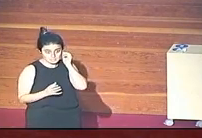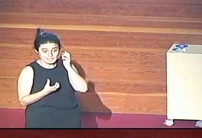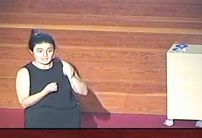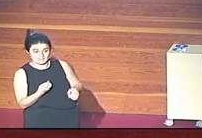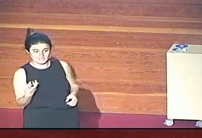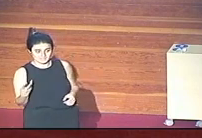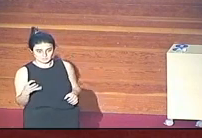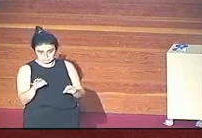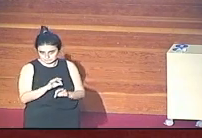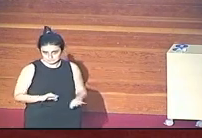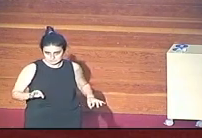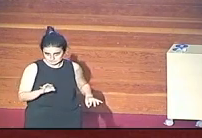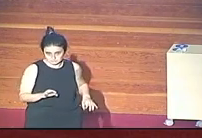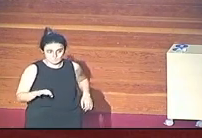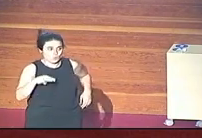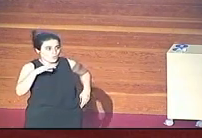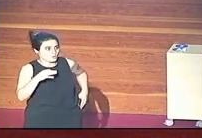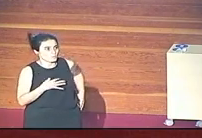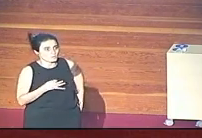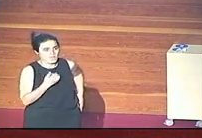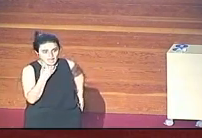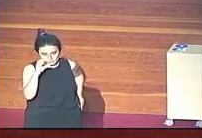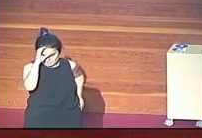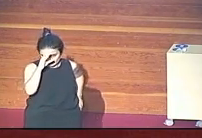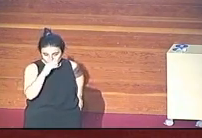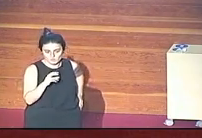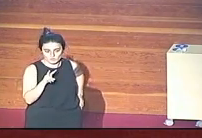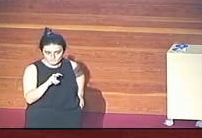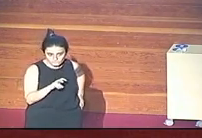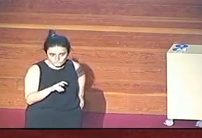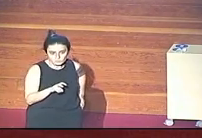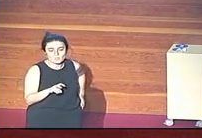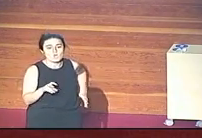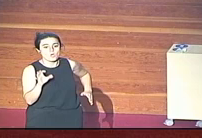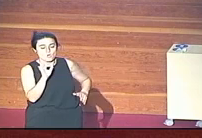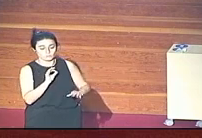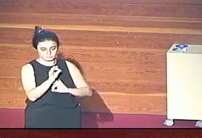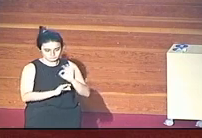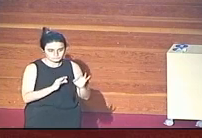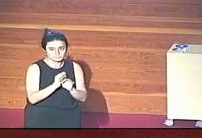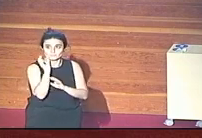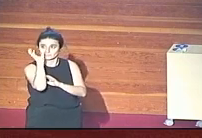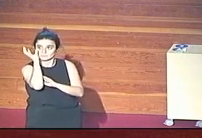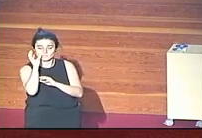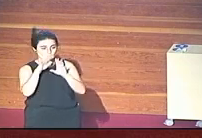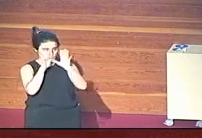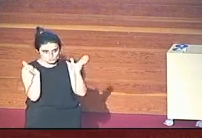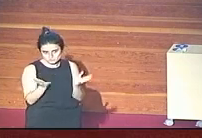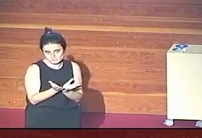nada salvo que hubiera un informe científico o la organización metereológica mundial hiciera algún